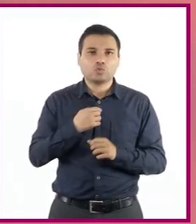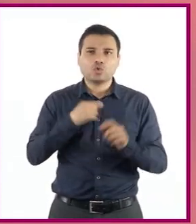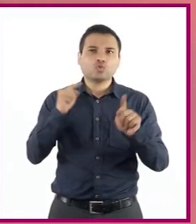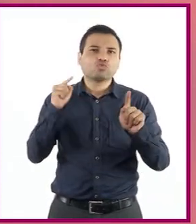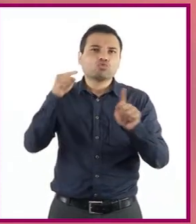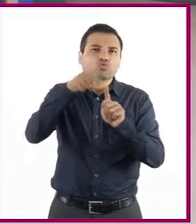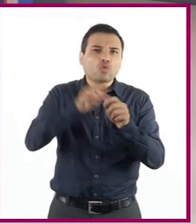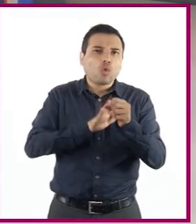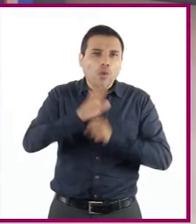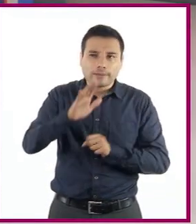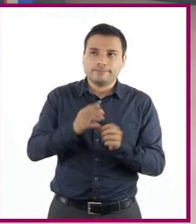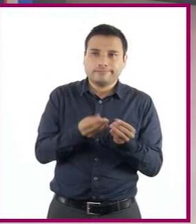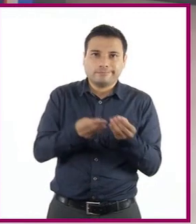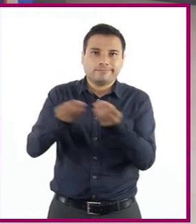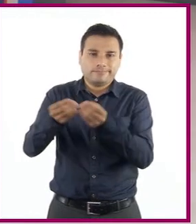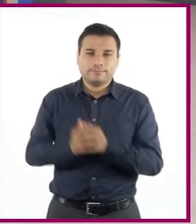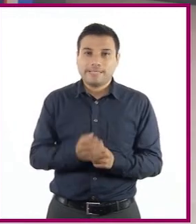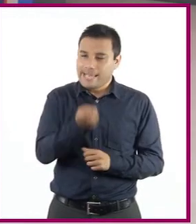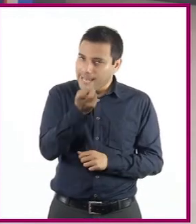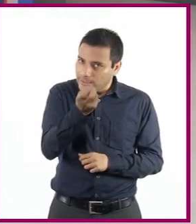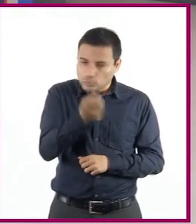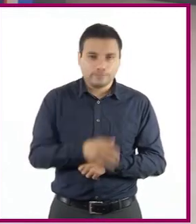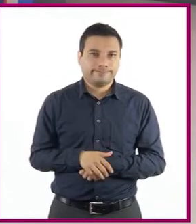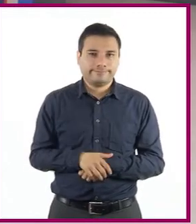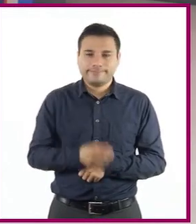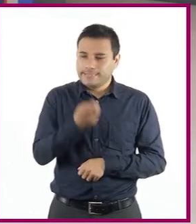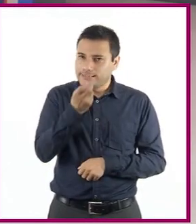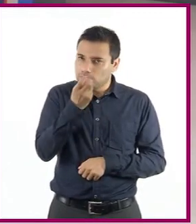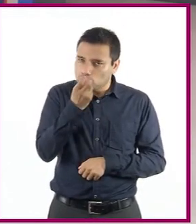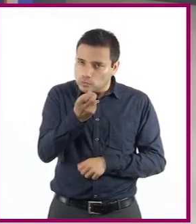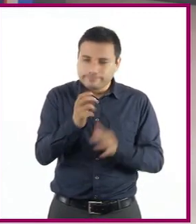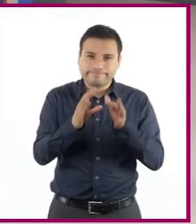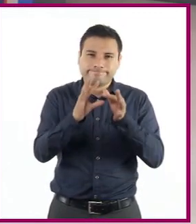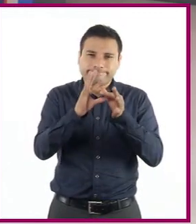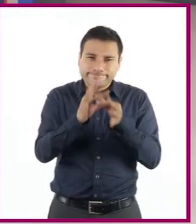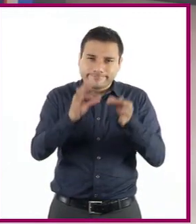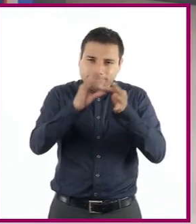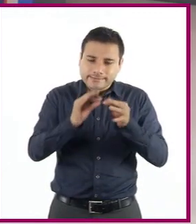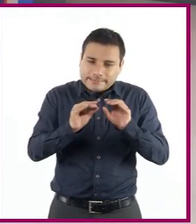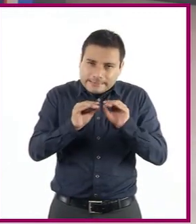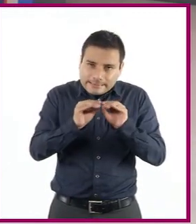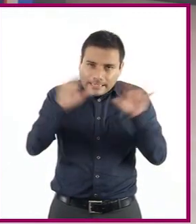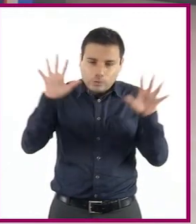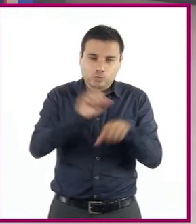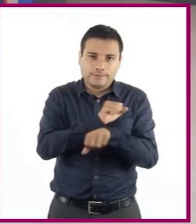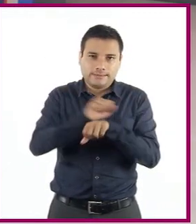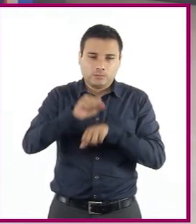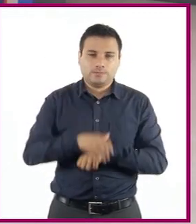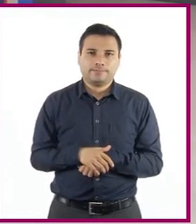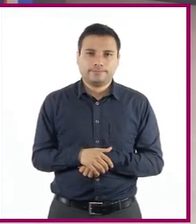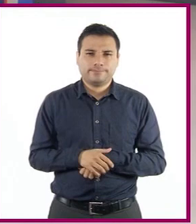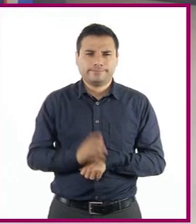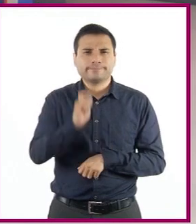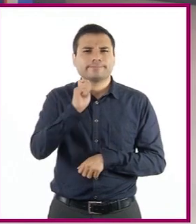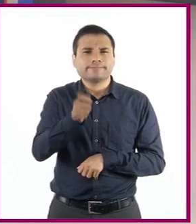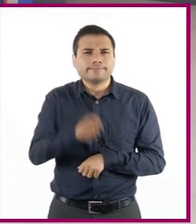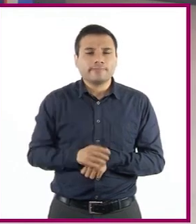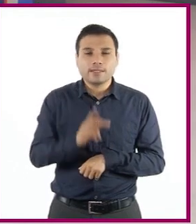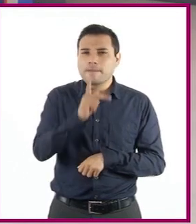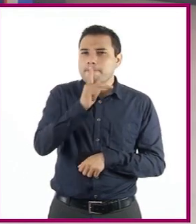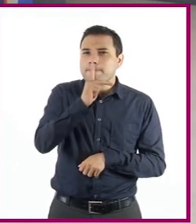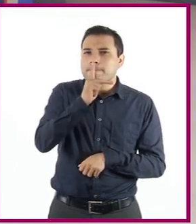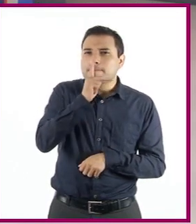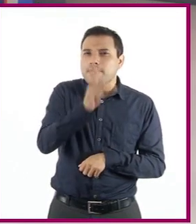la escribe. Así es. Esa es la manera más clara y sencilla de explicarlo. Es decir, ayudan a centrar